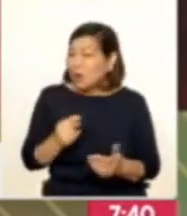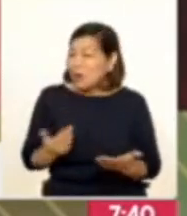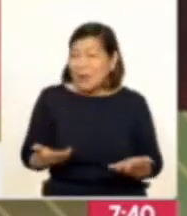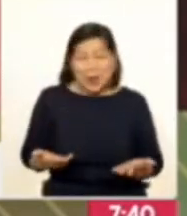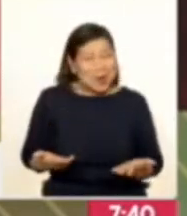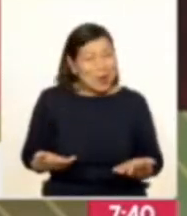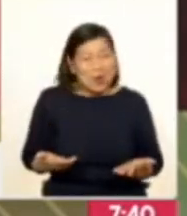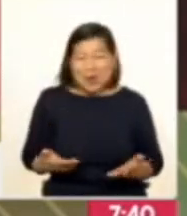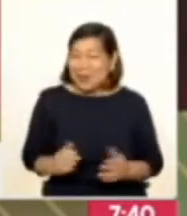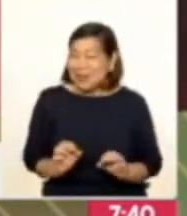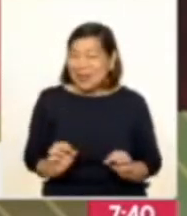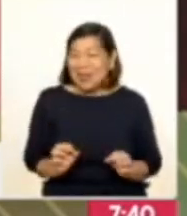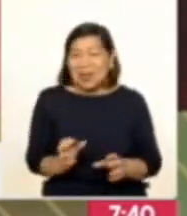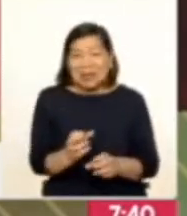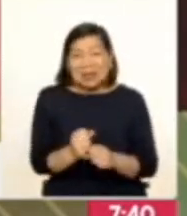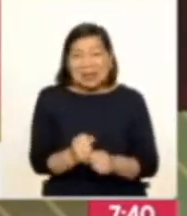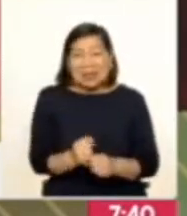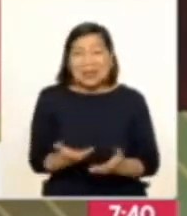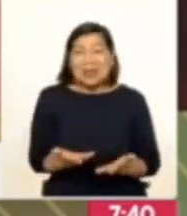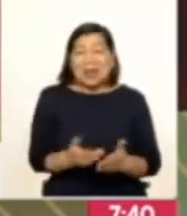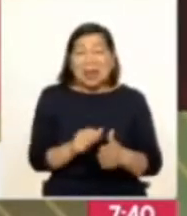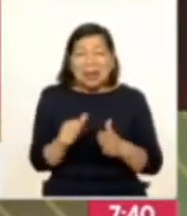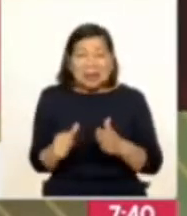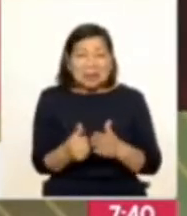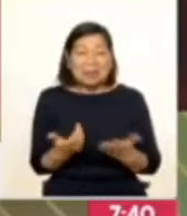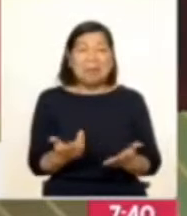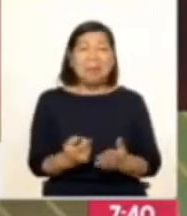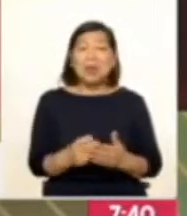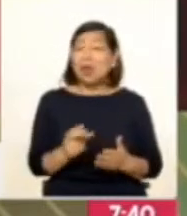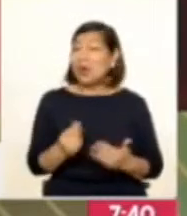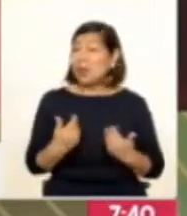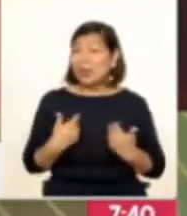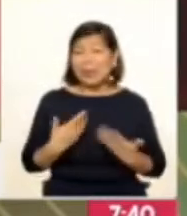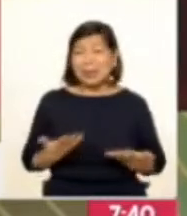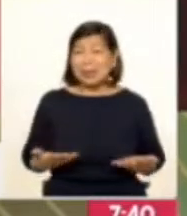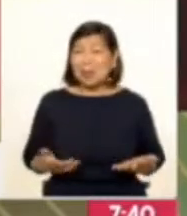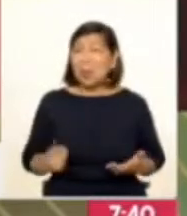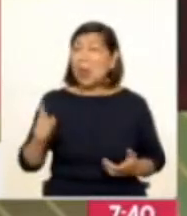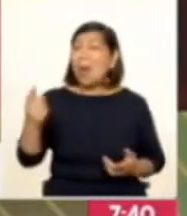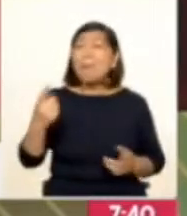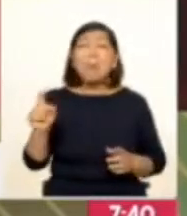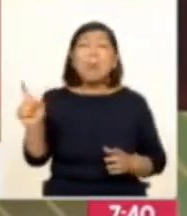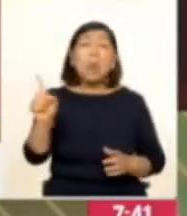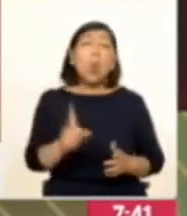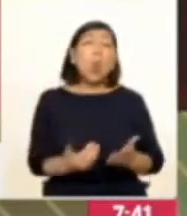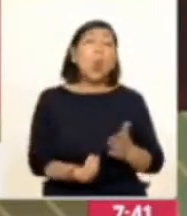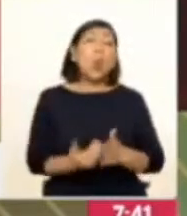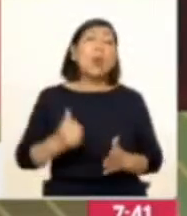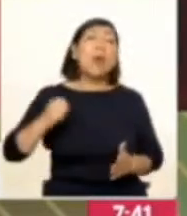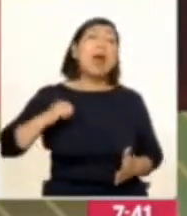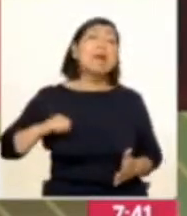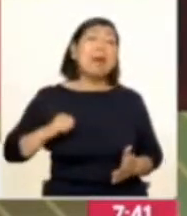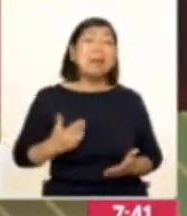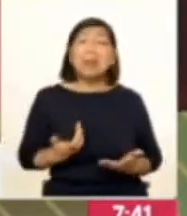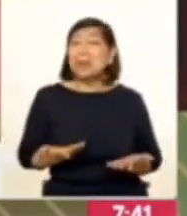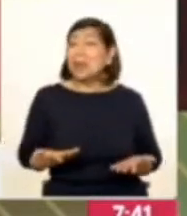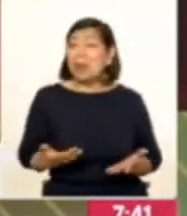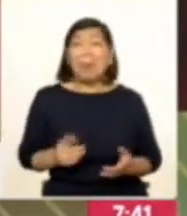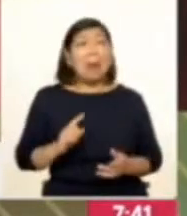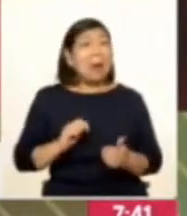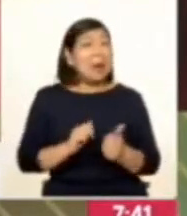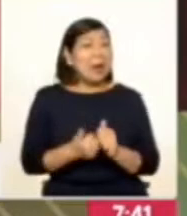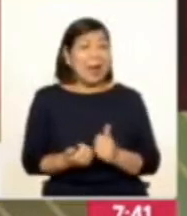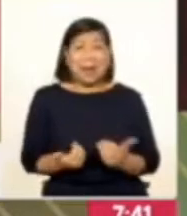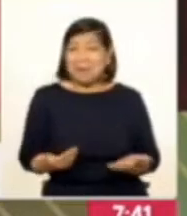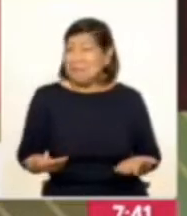esté sujeta el ciclo político No porque no tiene ningún sentido que entre un nuevo alcalde un nuevo gobernador claro tiene que hacer cambios